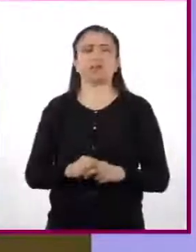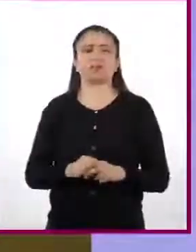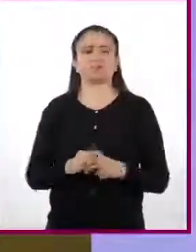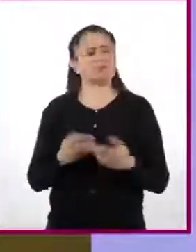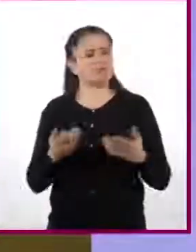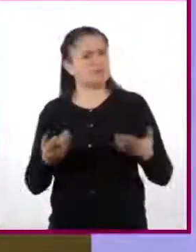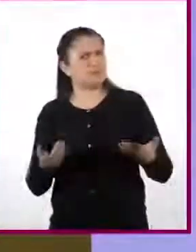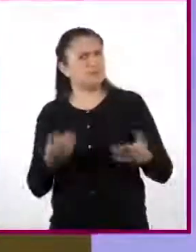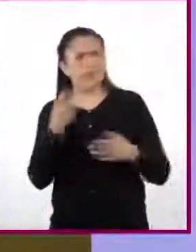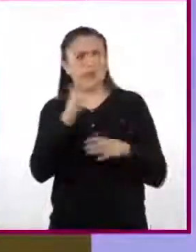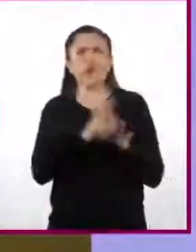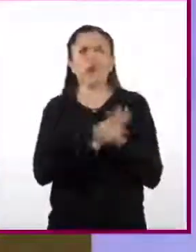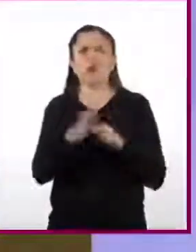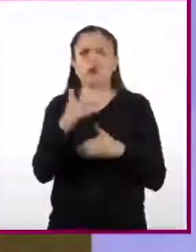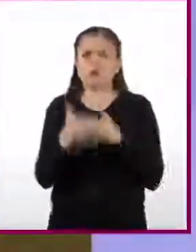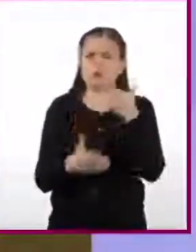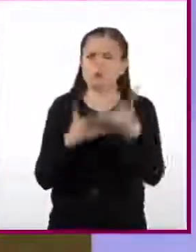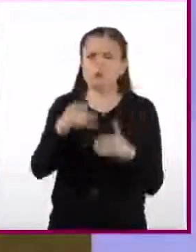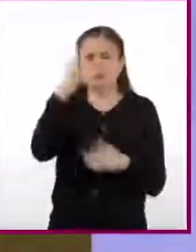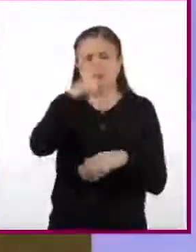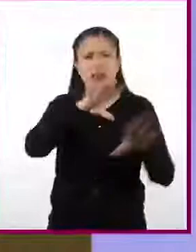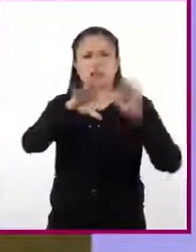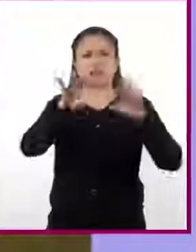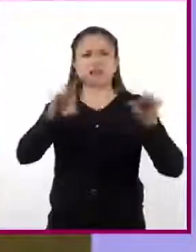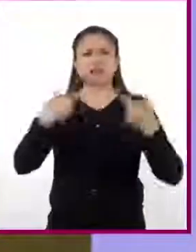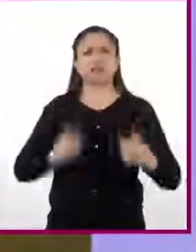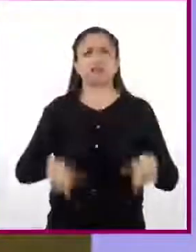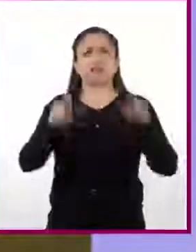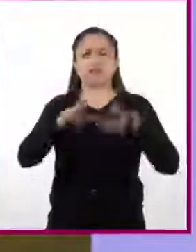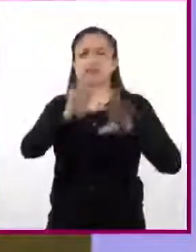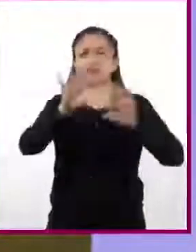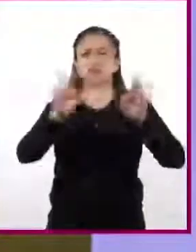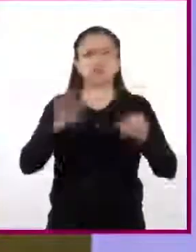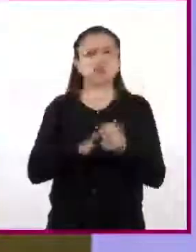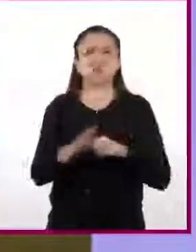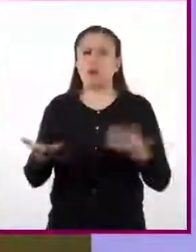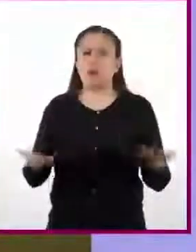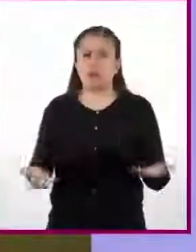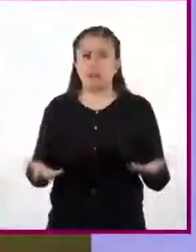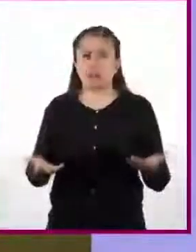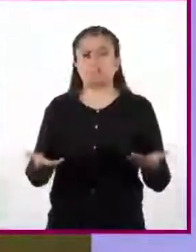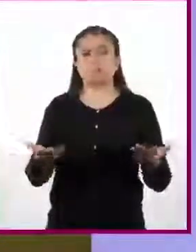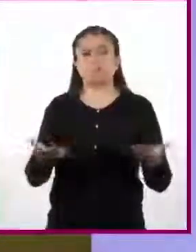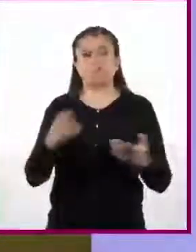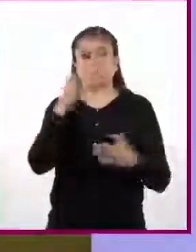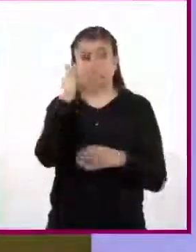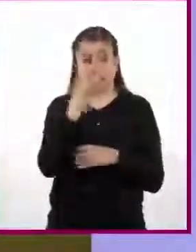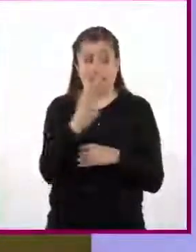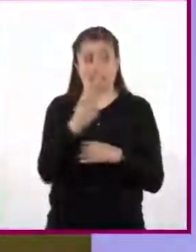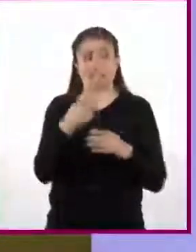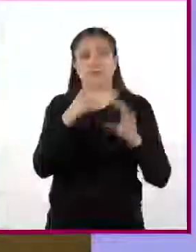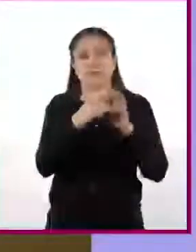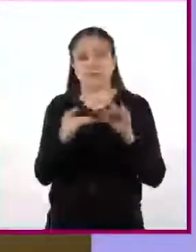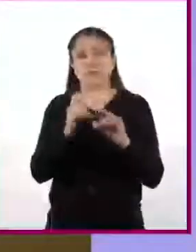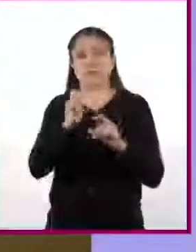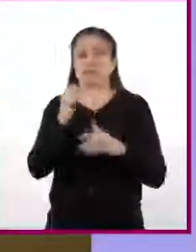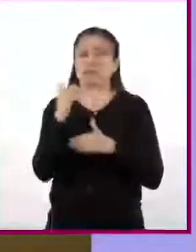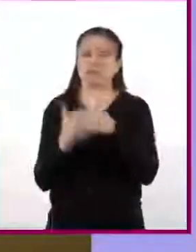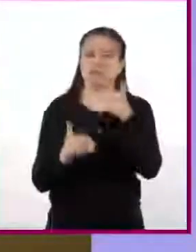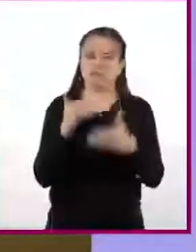Pero, ¿cuál es el proceso para elegir a quienes nos representarán? Uno de los caminos es el proceso